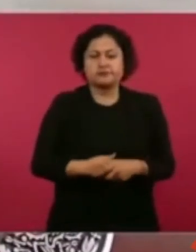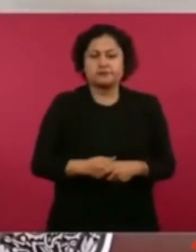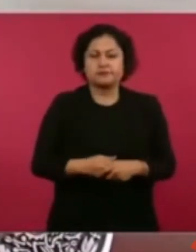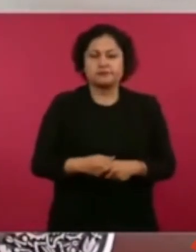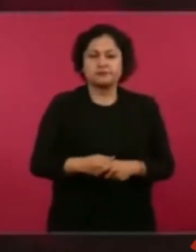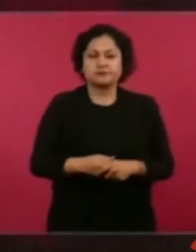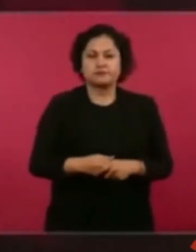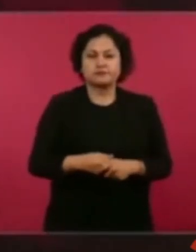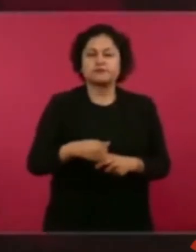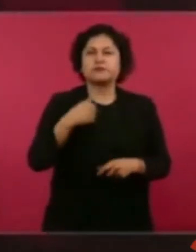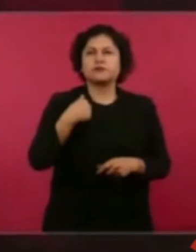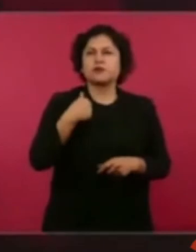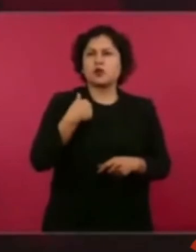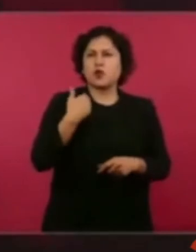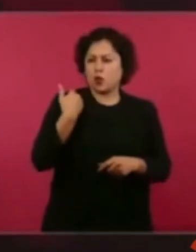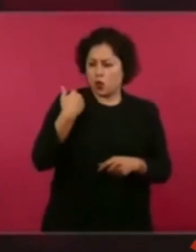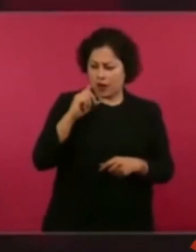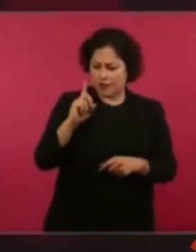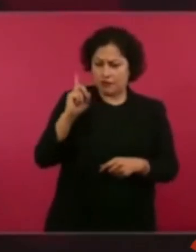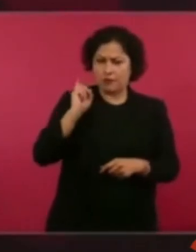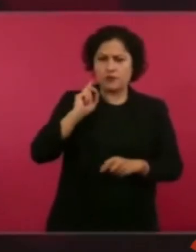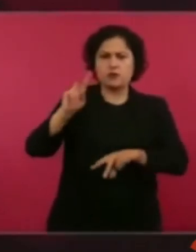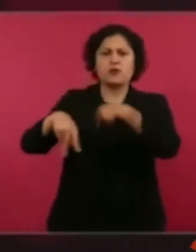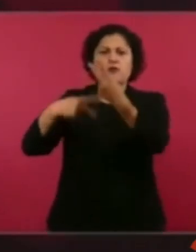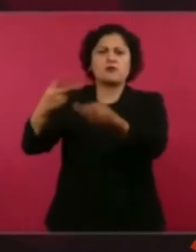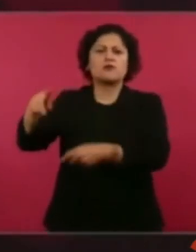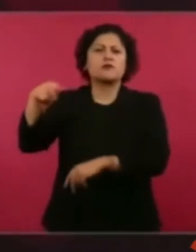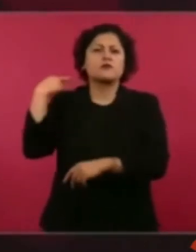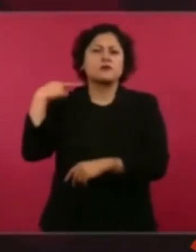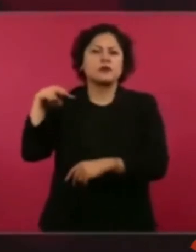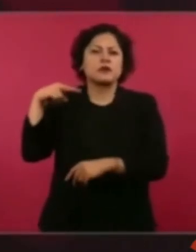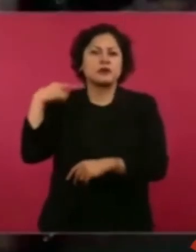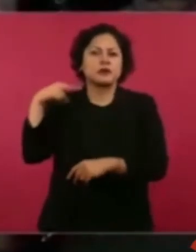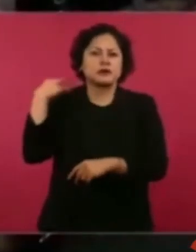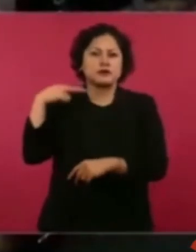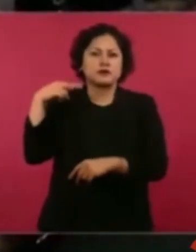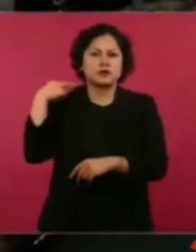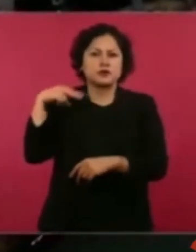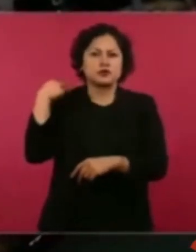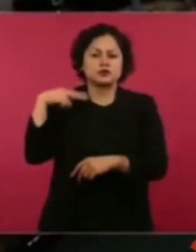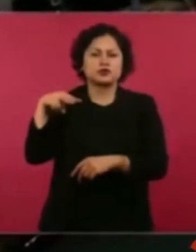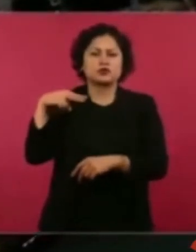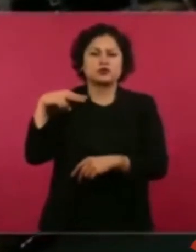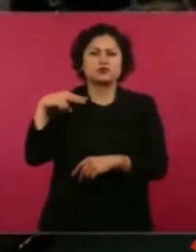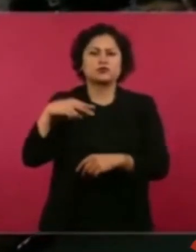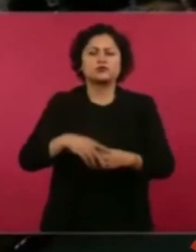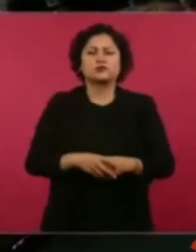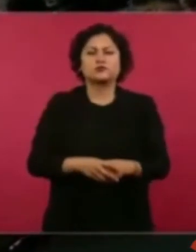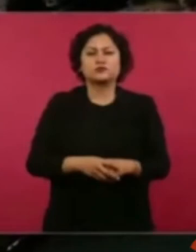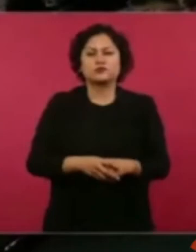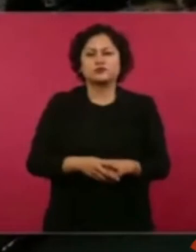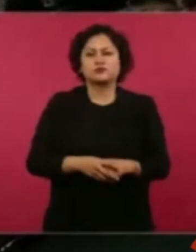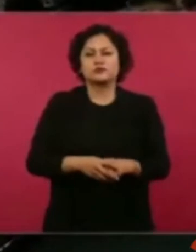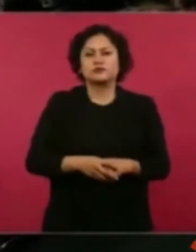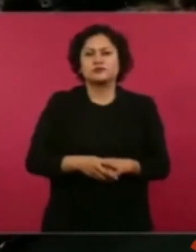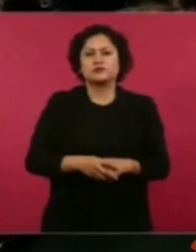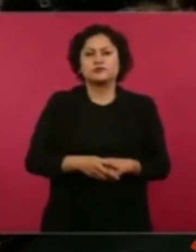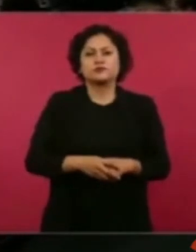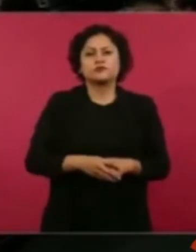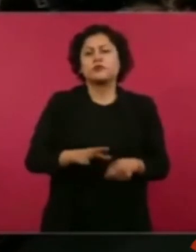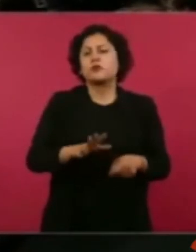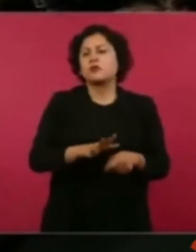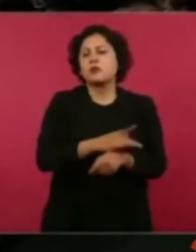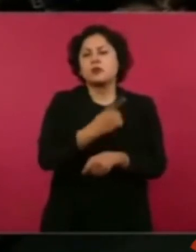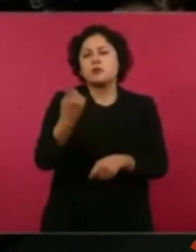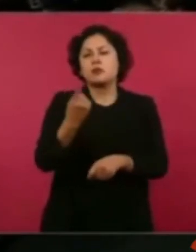Acabo de estar en Veracruz el domingo porque se conmemoraron los